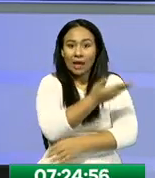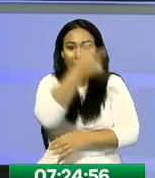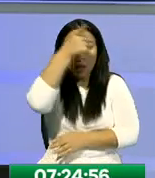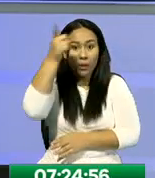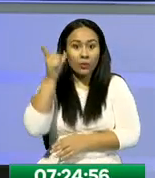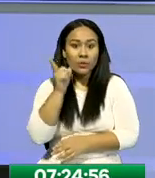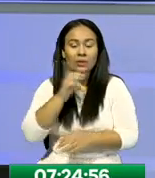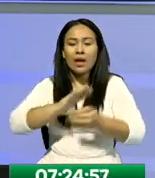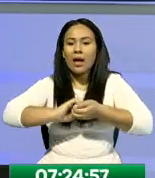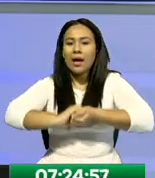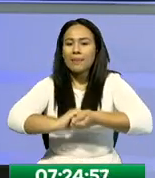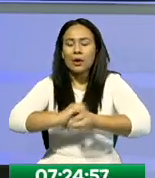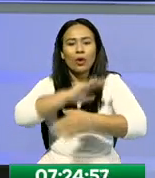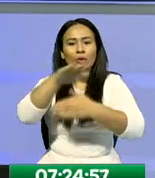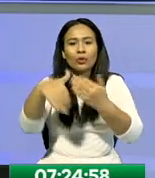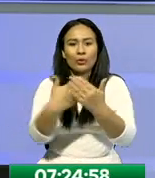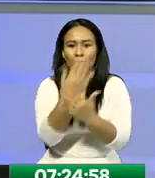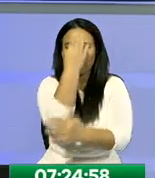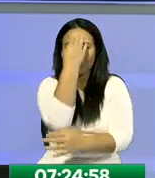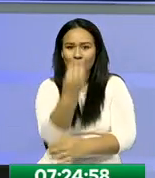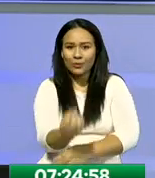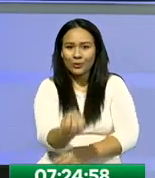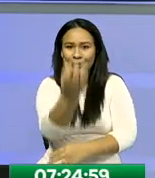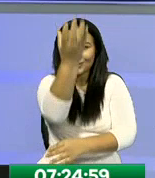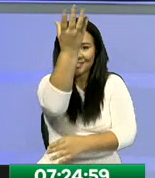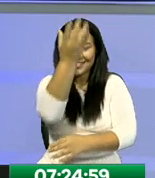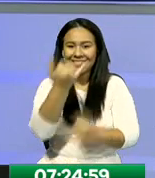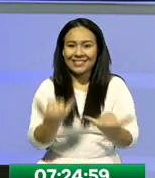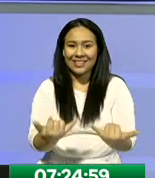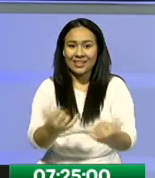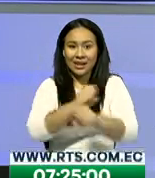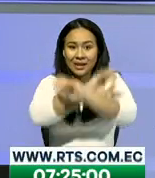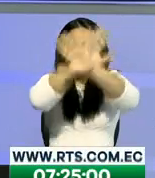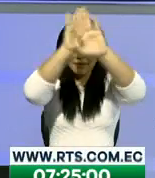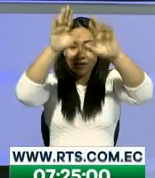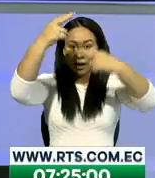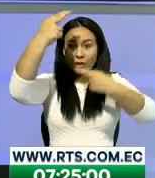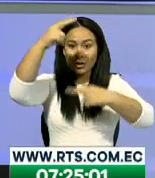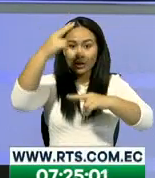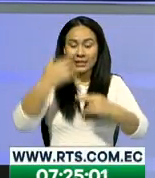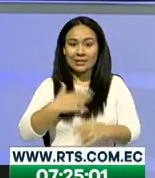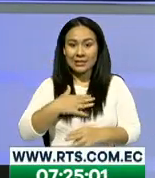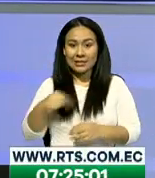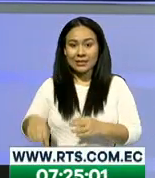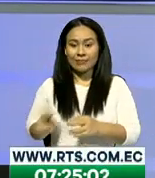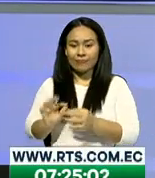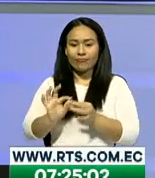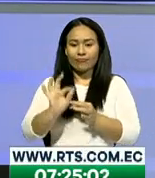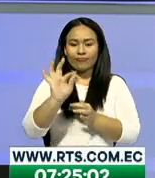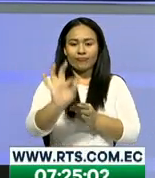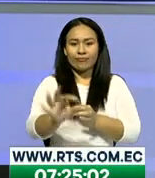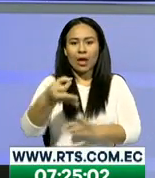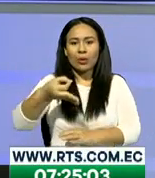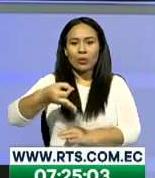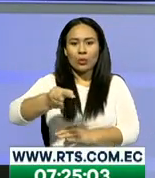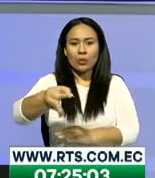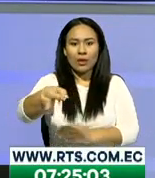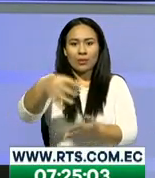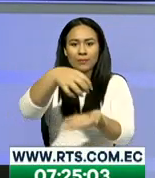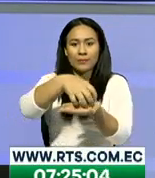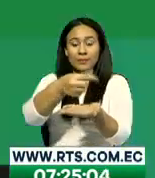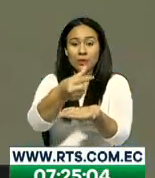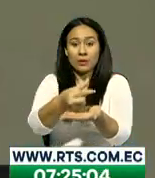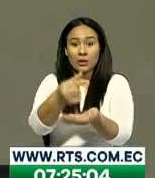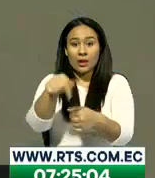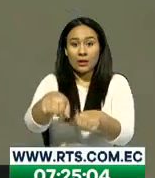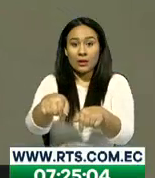amigos televidentes. Muy buenos días. Esta mañana la noticia nos ha traído hasta el Cantón Durán, provincia de Guayas,